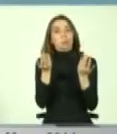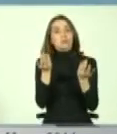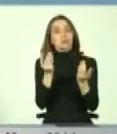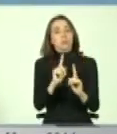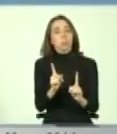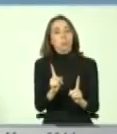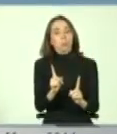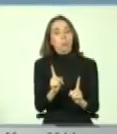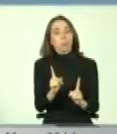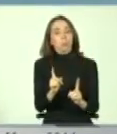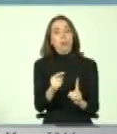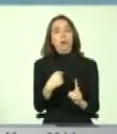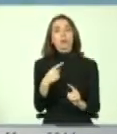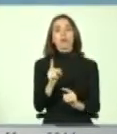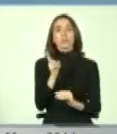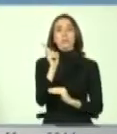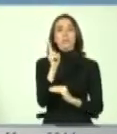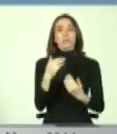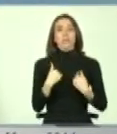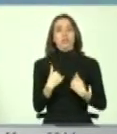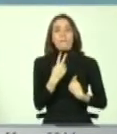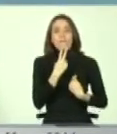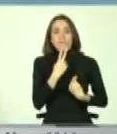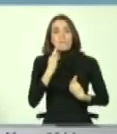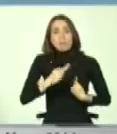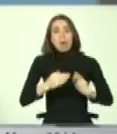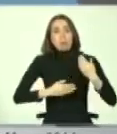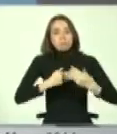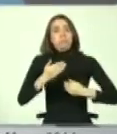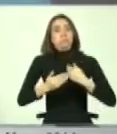no me impide vivir mi vida